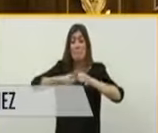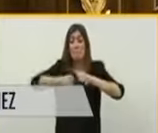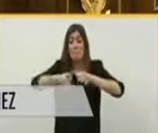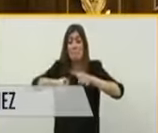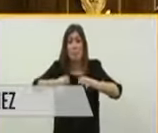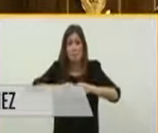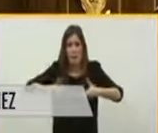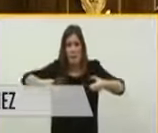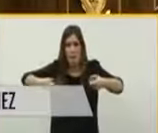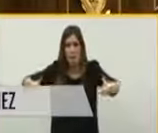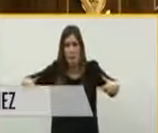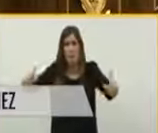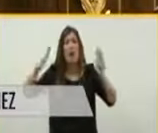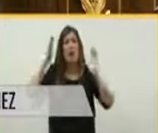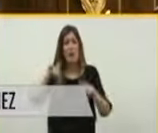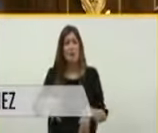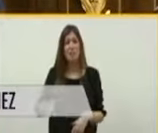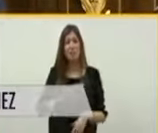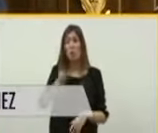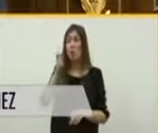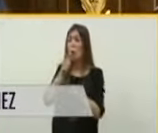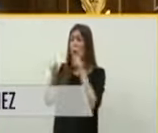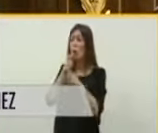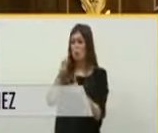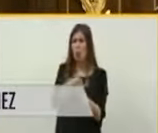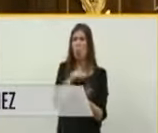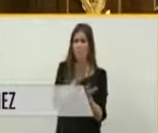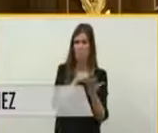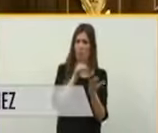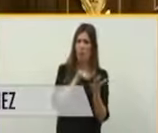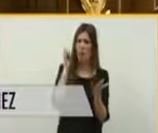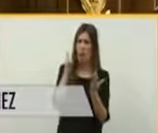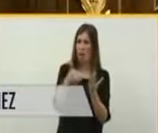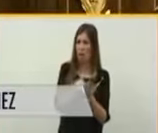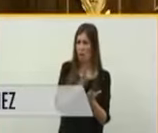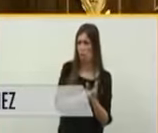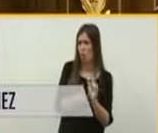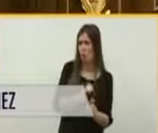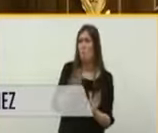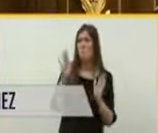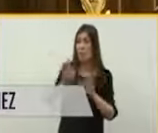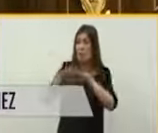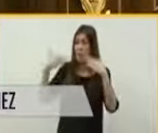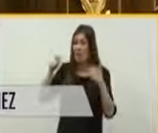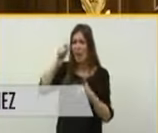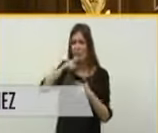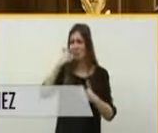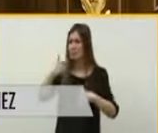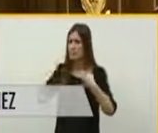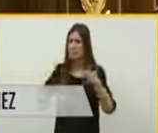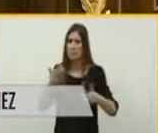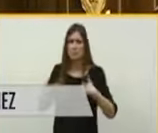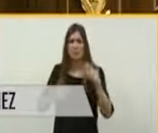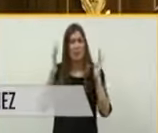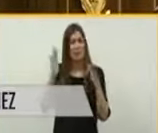las descalificaciones impactan en el diario de sesiones, pero fuera de aquí generan heridas difíciles de cerrar y